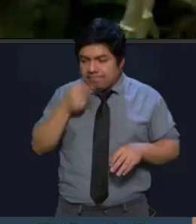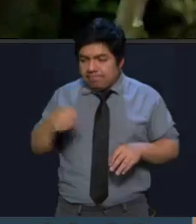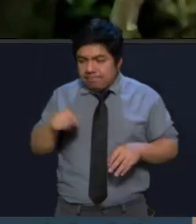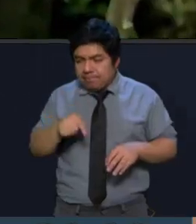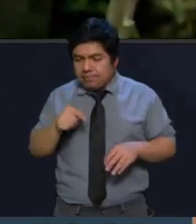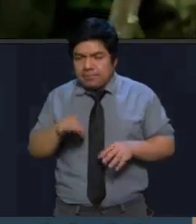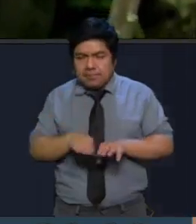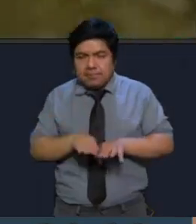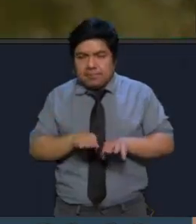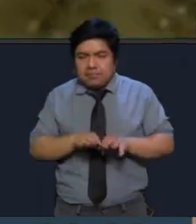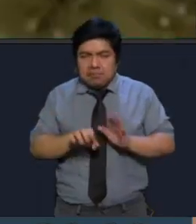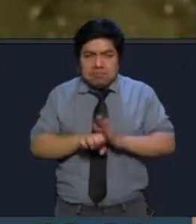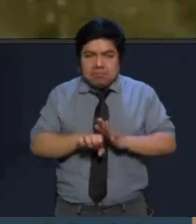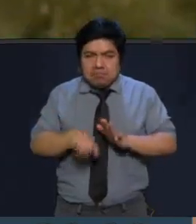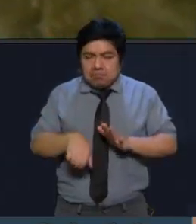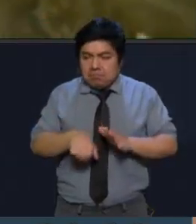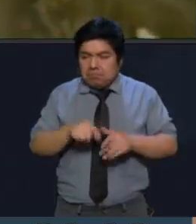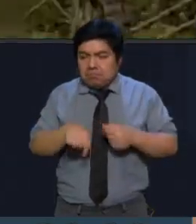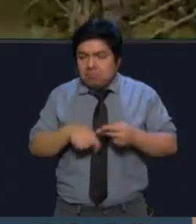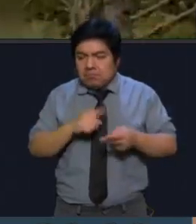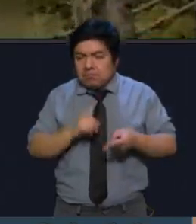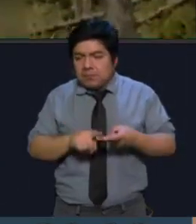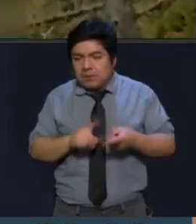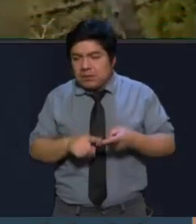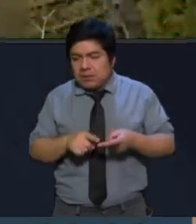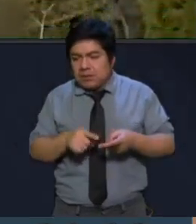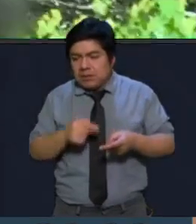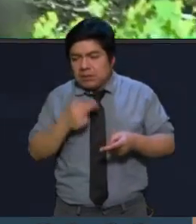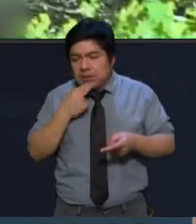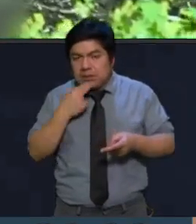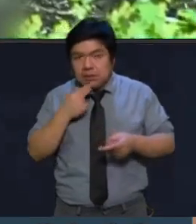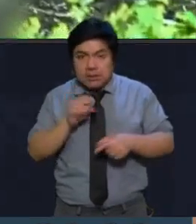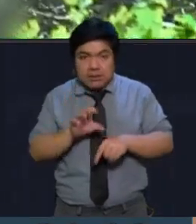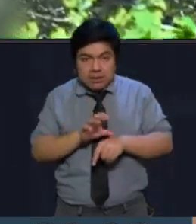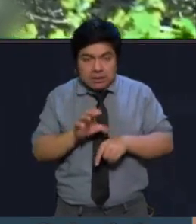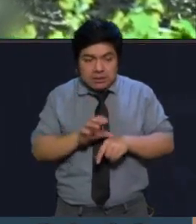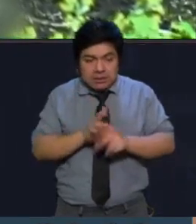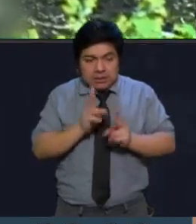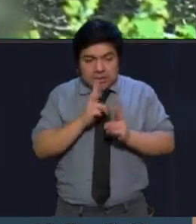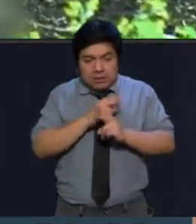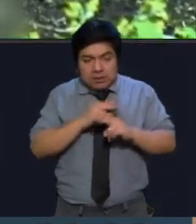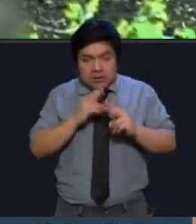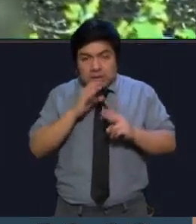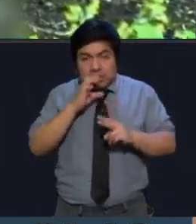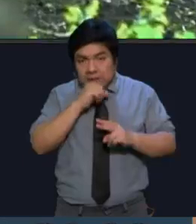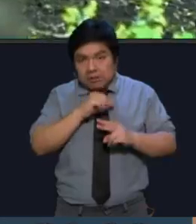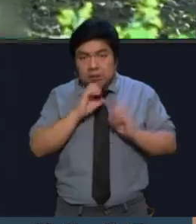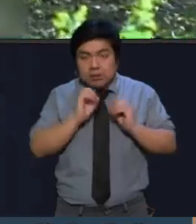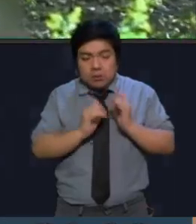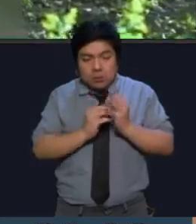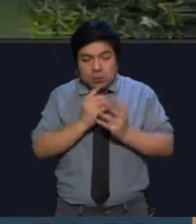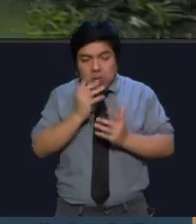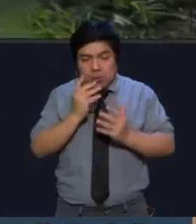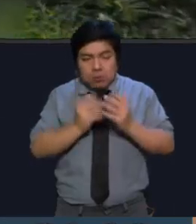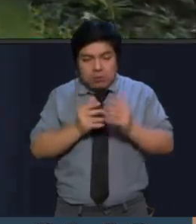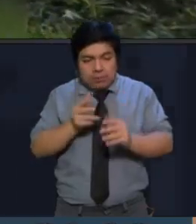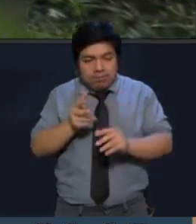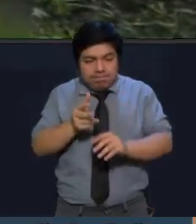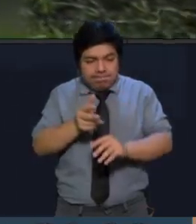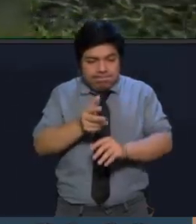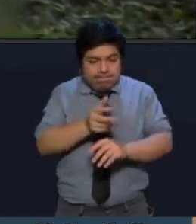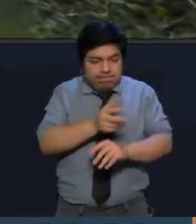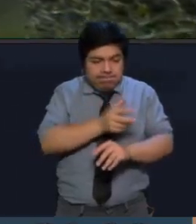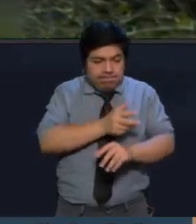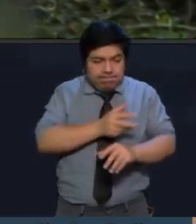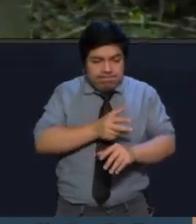herramientas físicas como el uso de corrientes de aire caliente o de vapor caliente para combatir plagas. Creo que por ahí debe